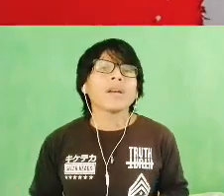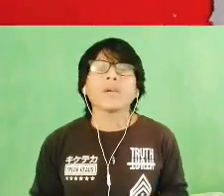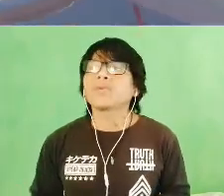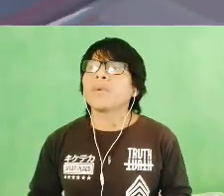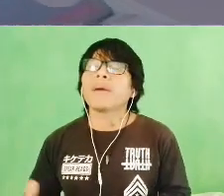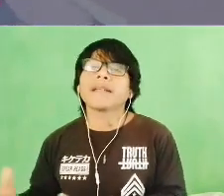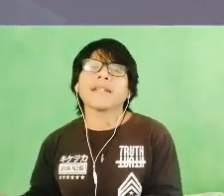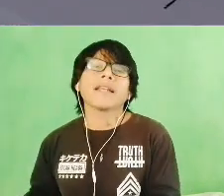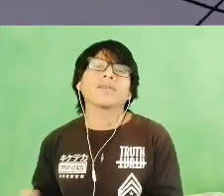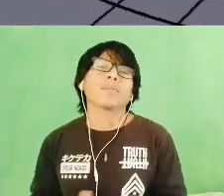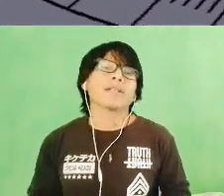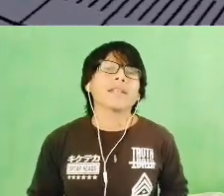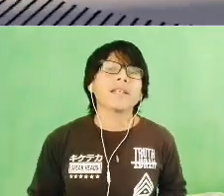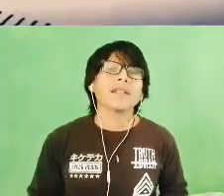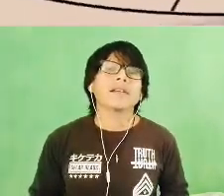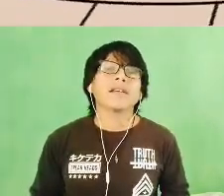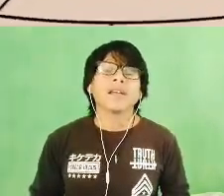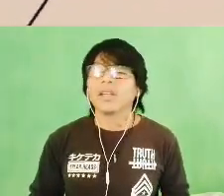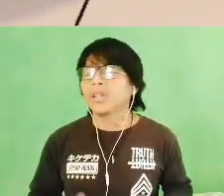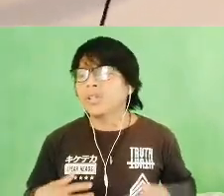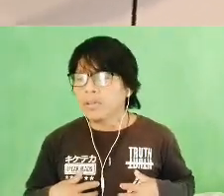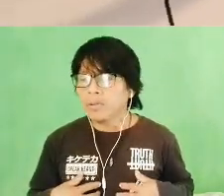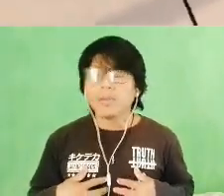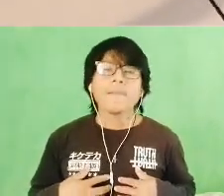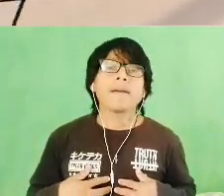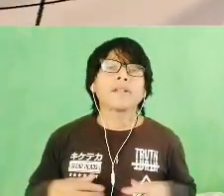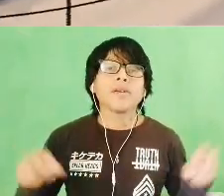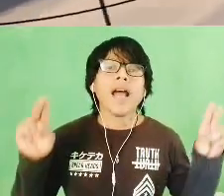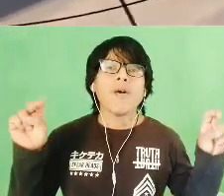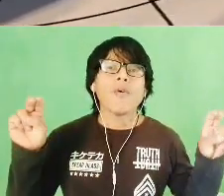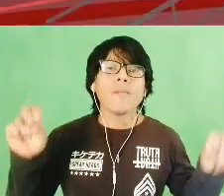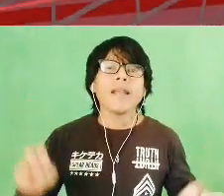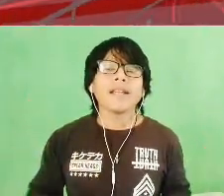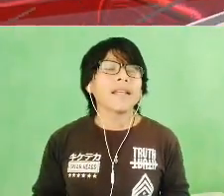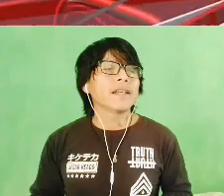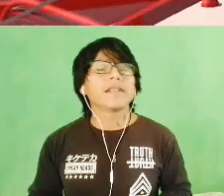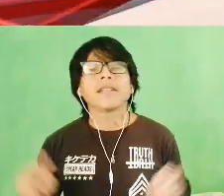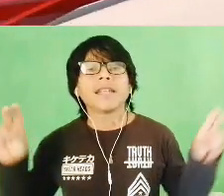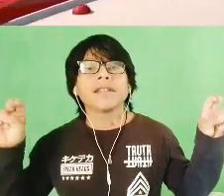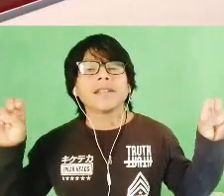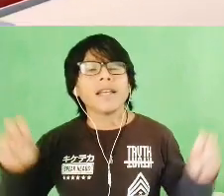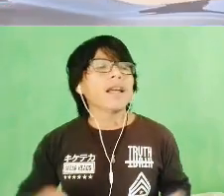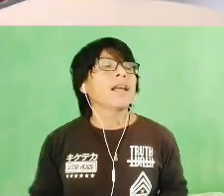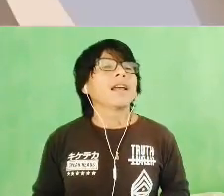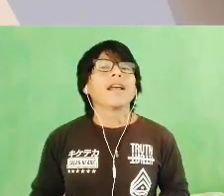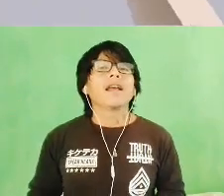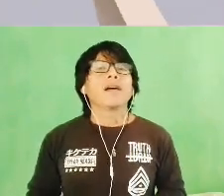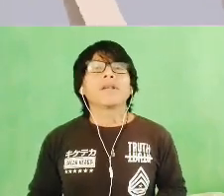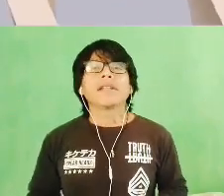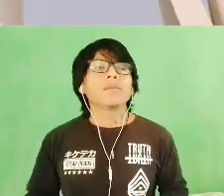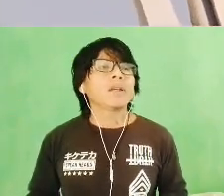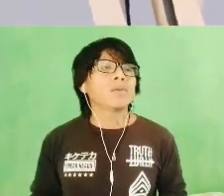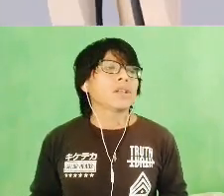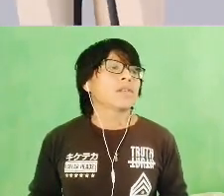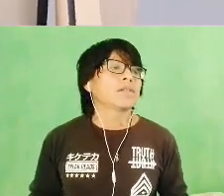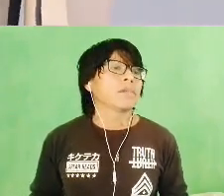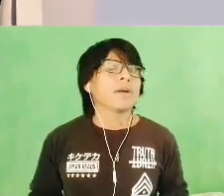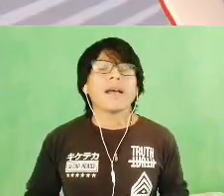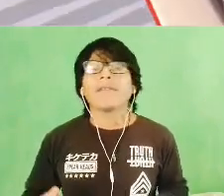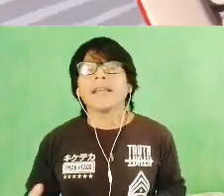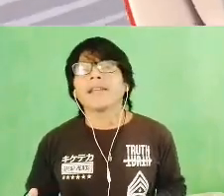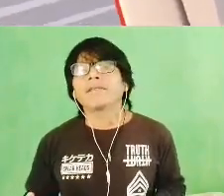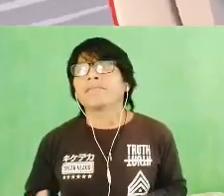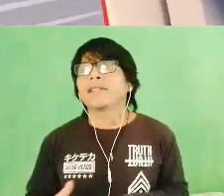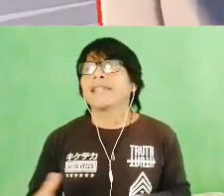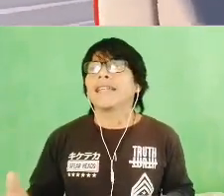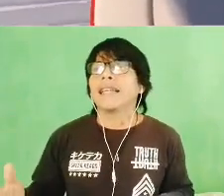dinero, todo el recurso para hacerla su presidente. Y yo, una persona humilde, sincera, voy a hacer mi lucha